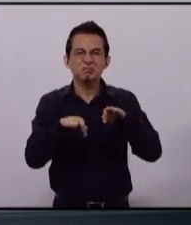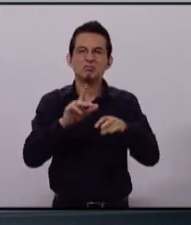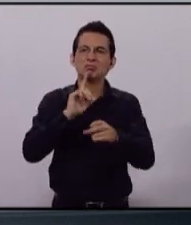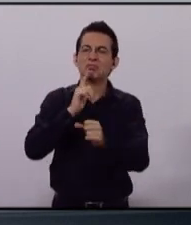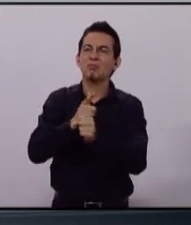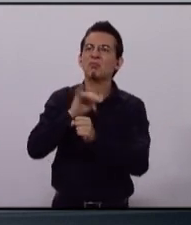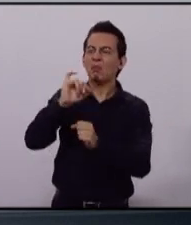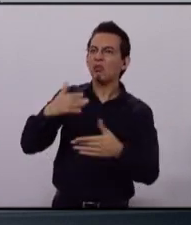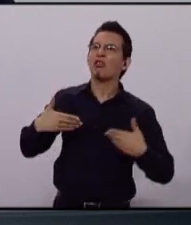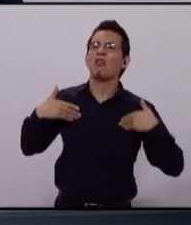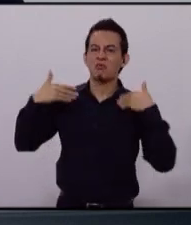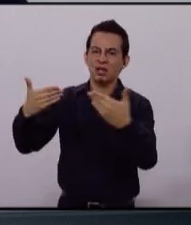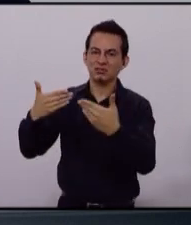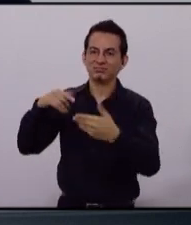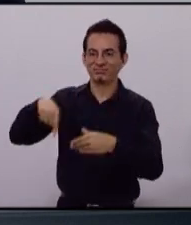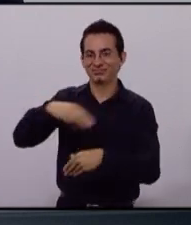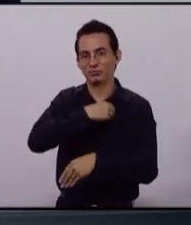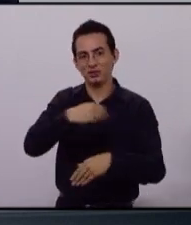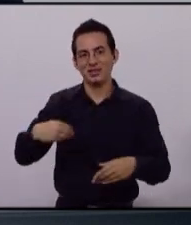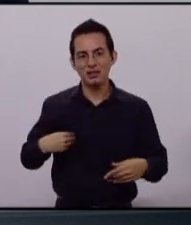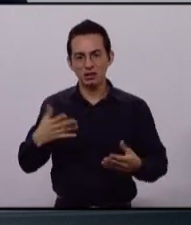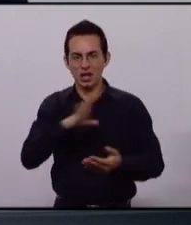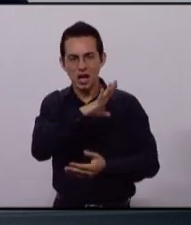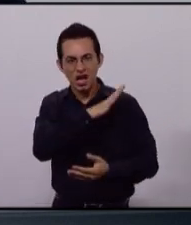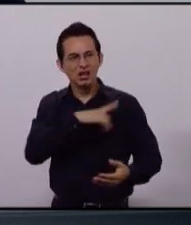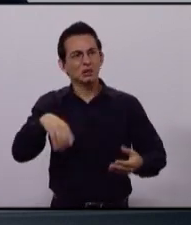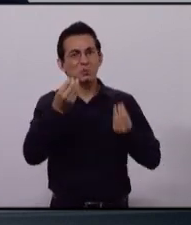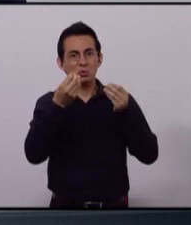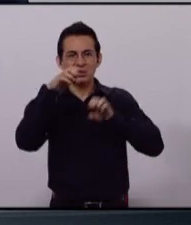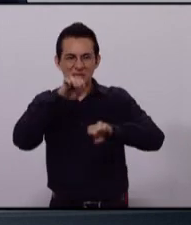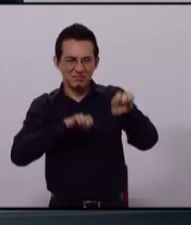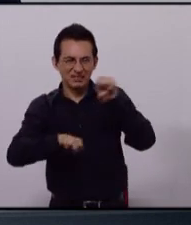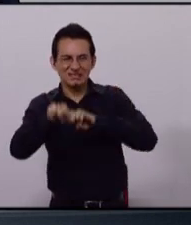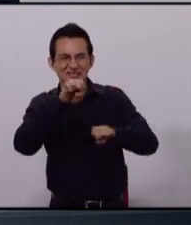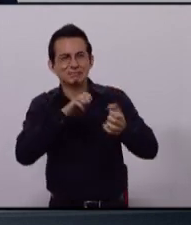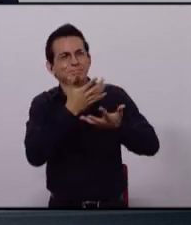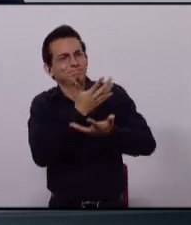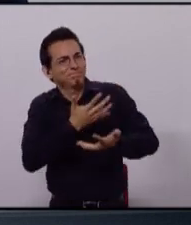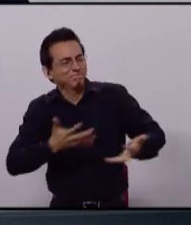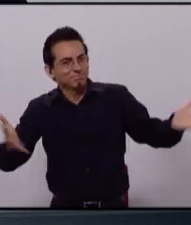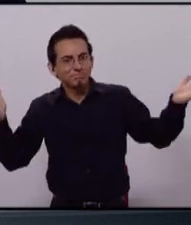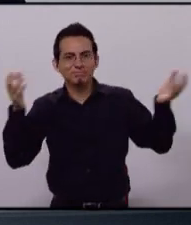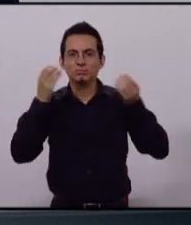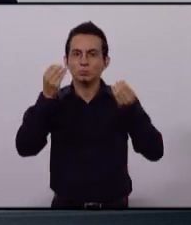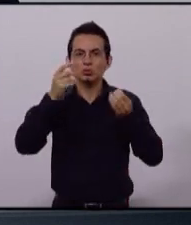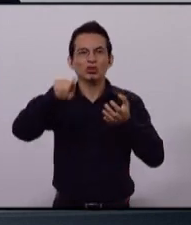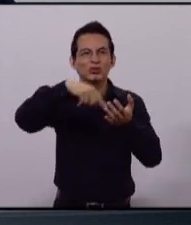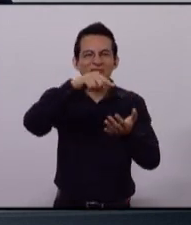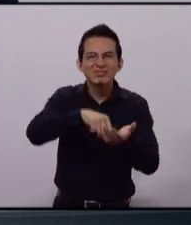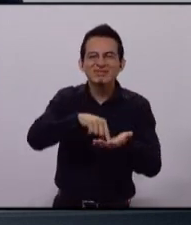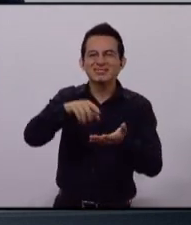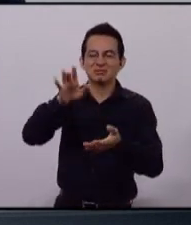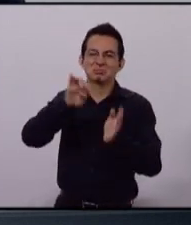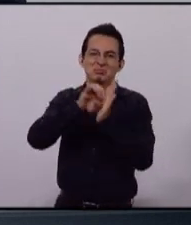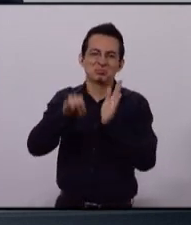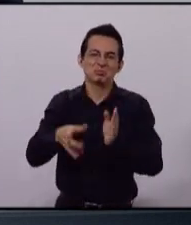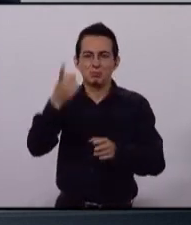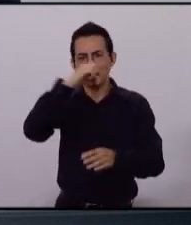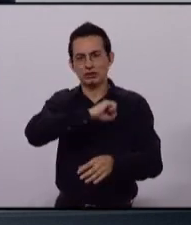nuestro municipio. Tenemos empresas, grandes parques industriales. Tenemos centros de salud privada que se han asentado